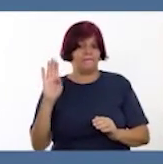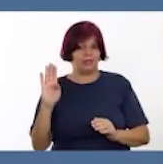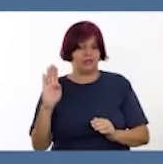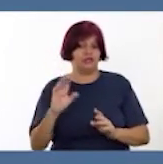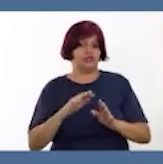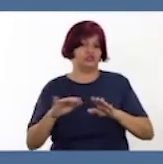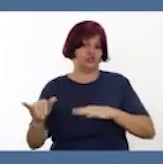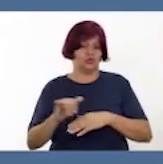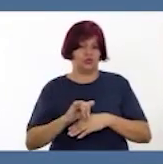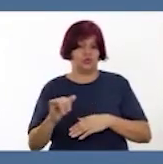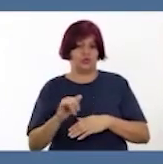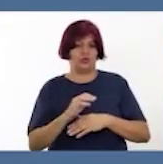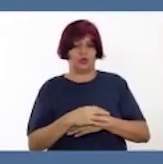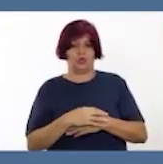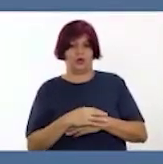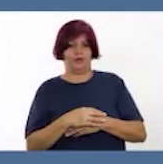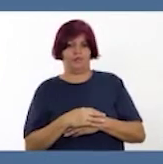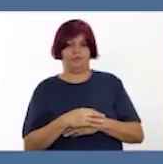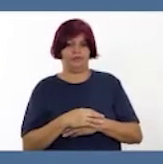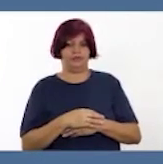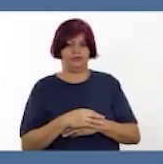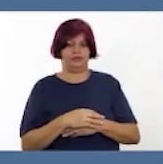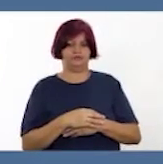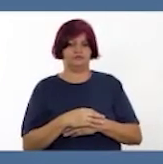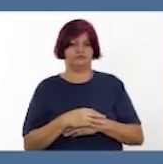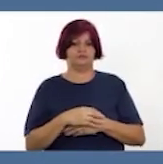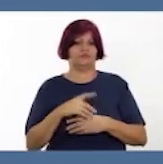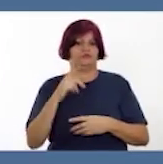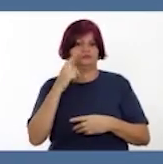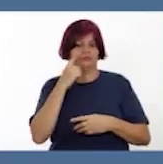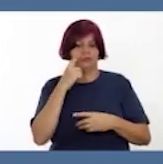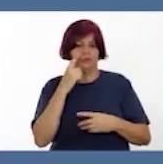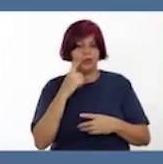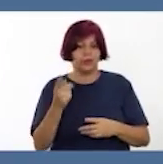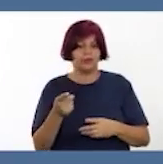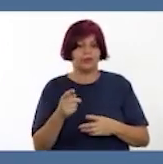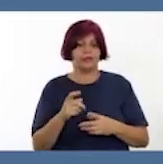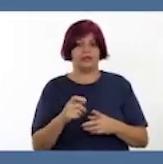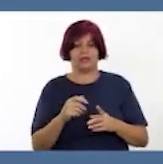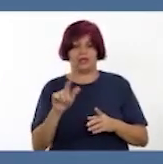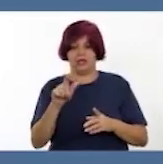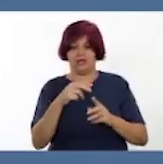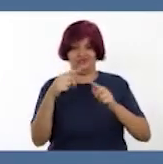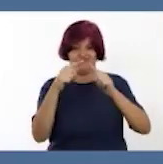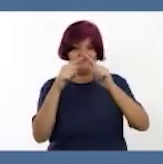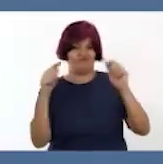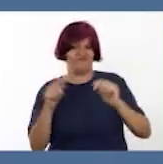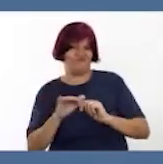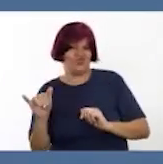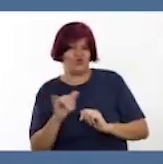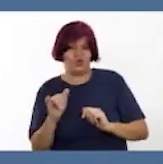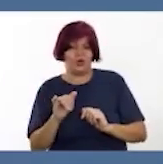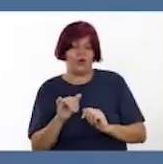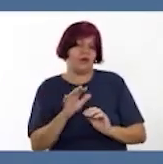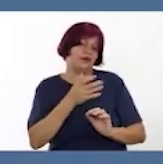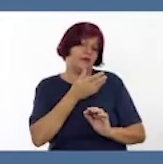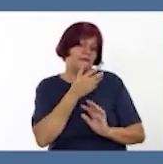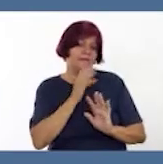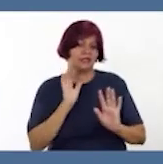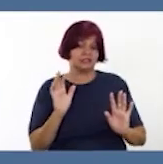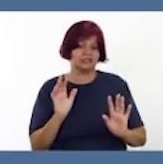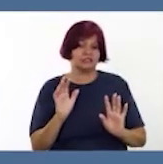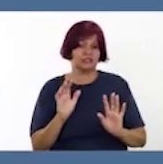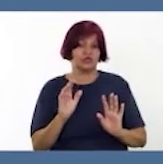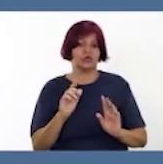ustedes que entre los criterios de semejanza hay uno que es muy socorrido, que es que dos triángulos son